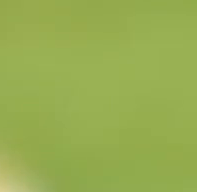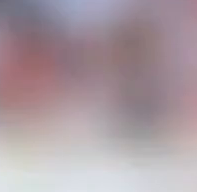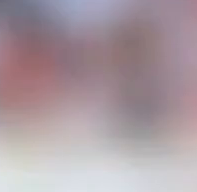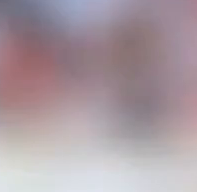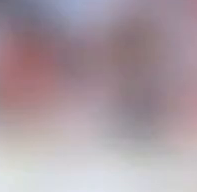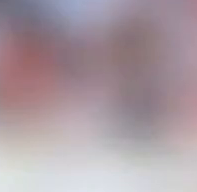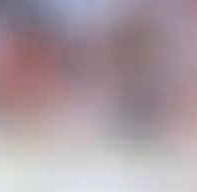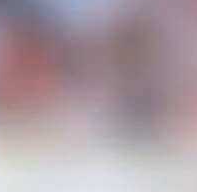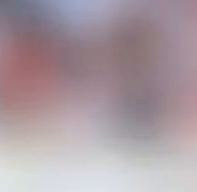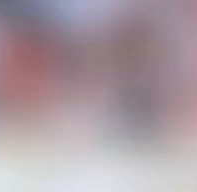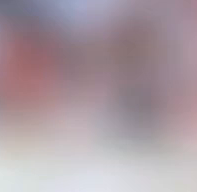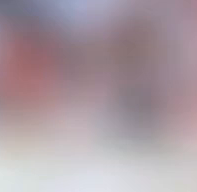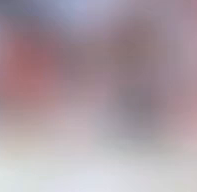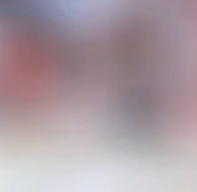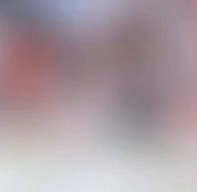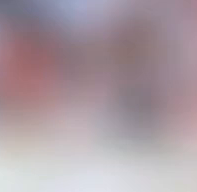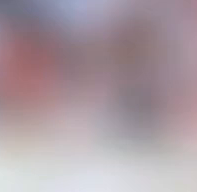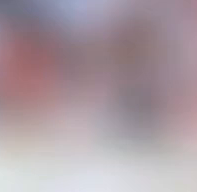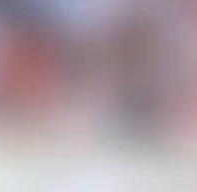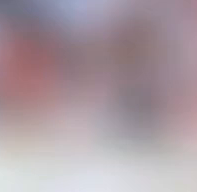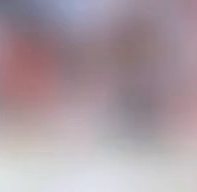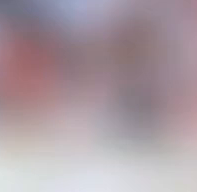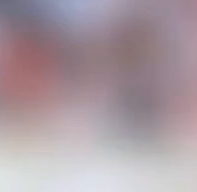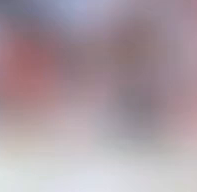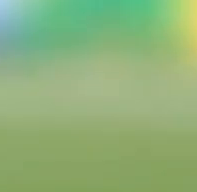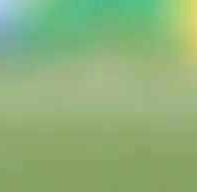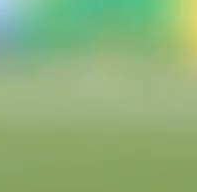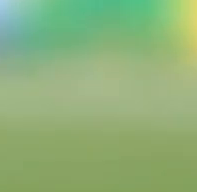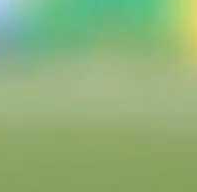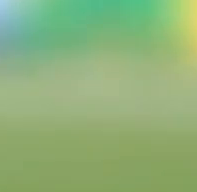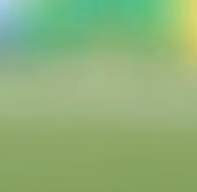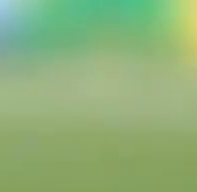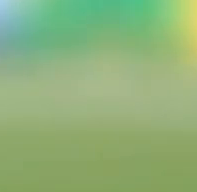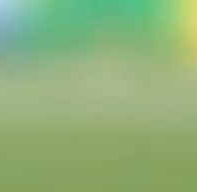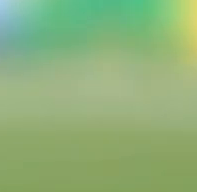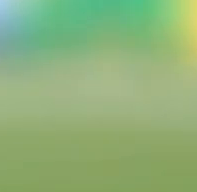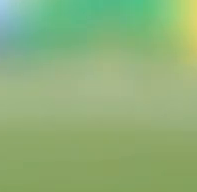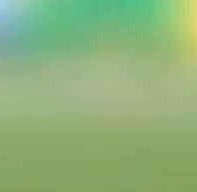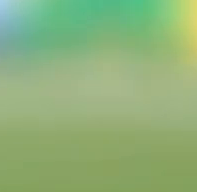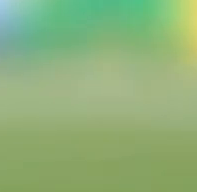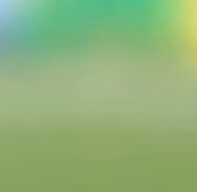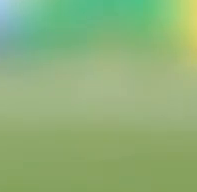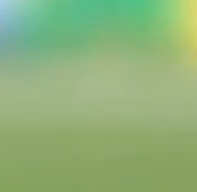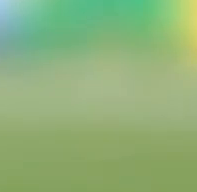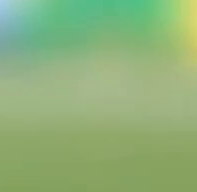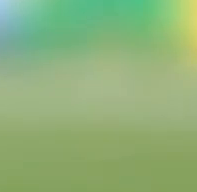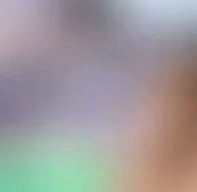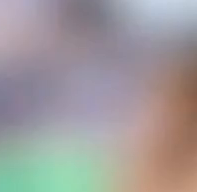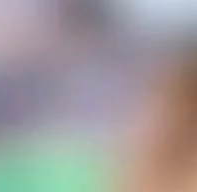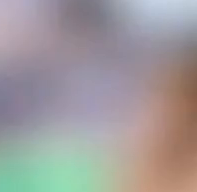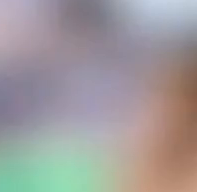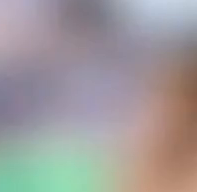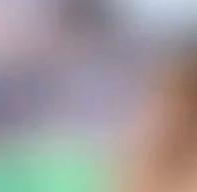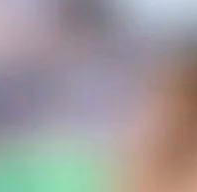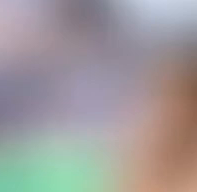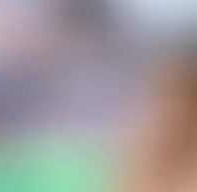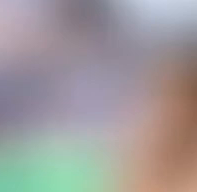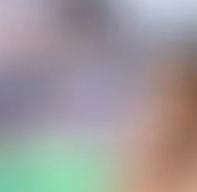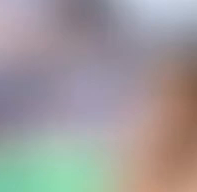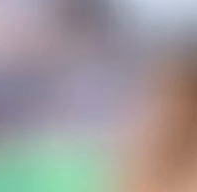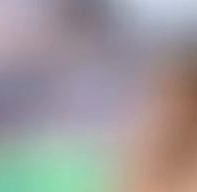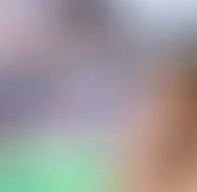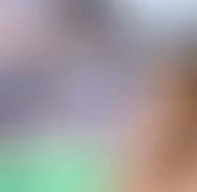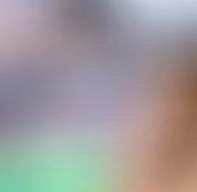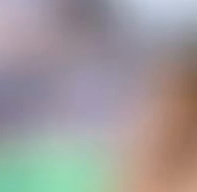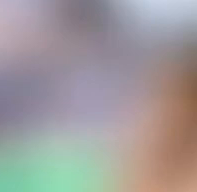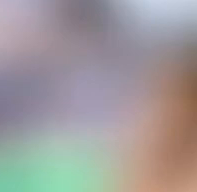en condición de local ante el Junior de Barranquilla. Unas de cal y otras de arena, una positiva y otra negativa. La positiva es la